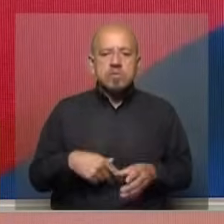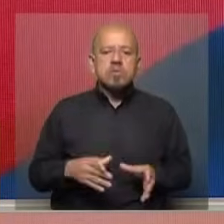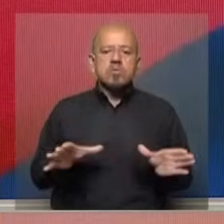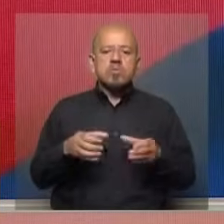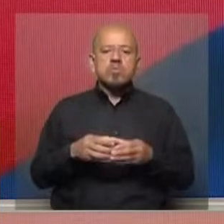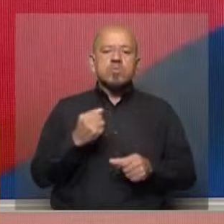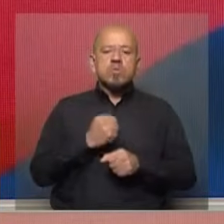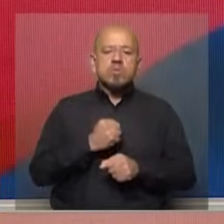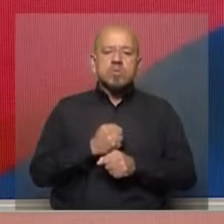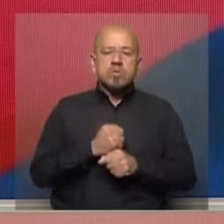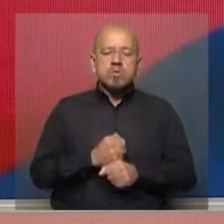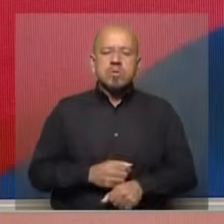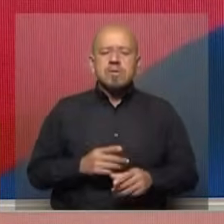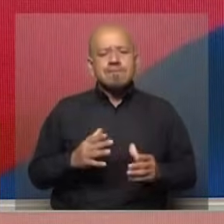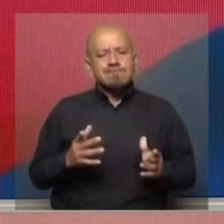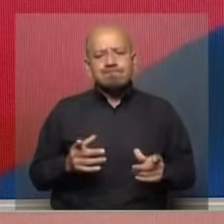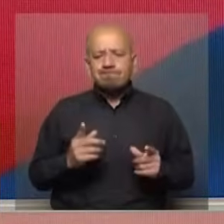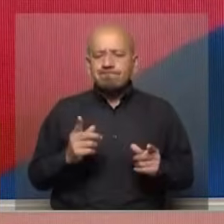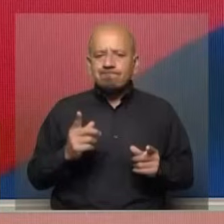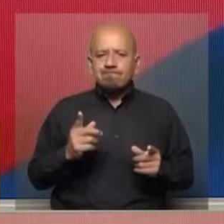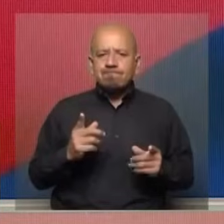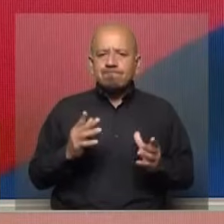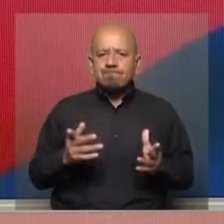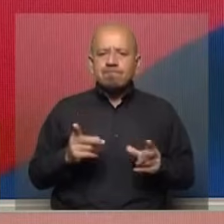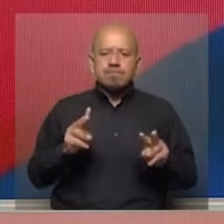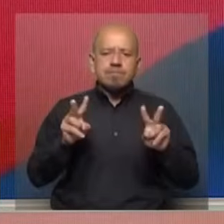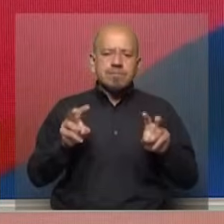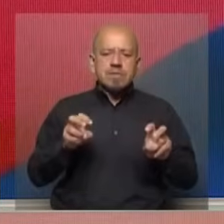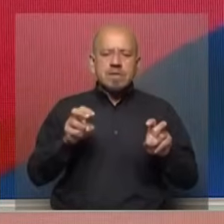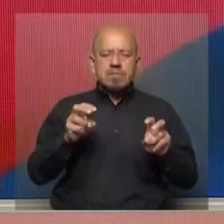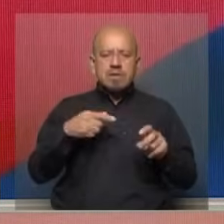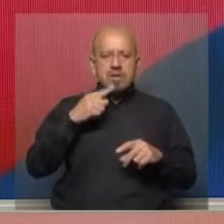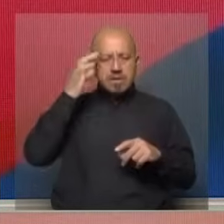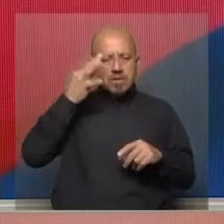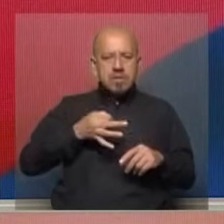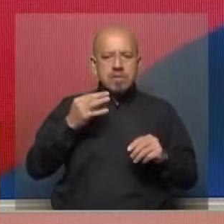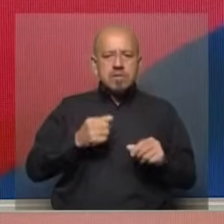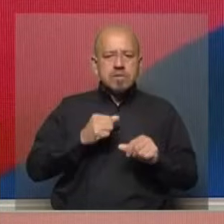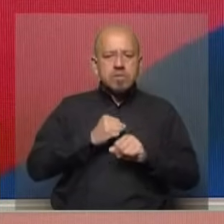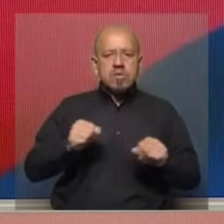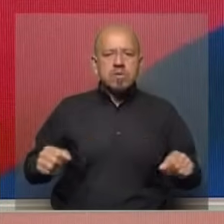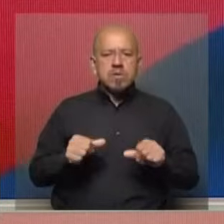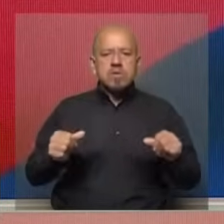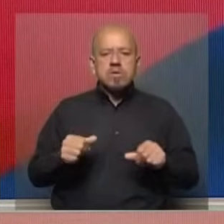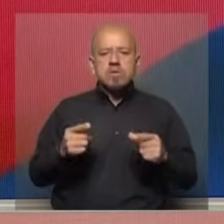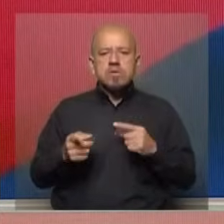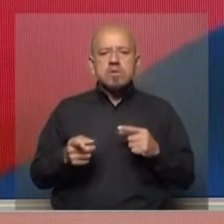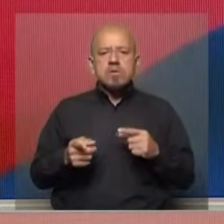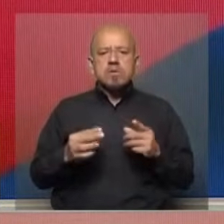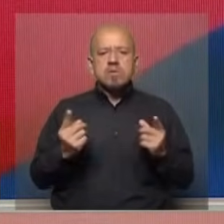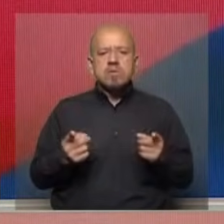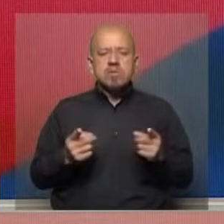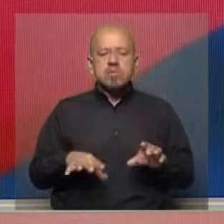de trabajo. No creo que ningún tema de la realidad se pueda abordar